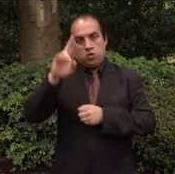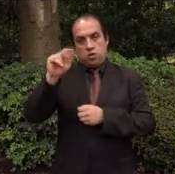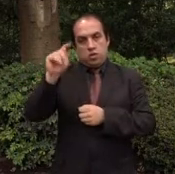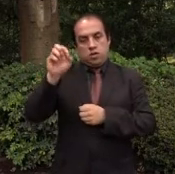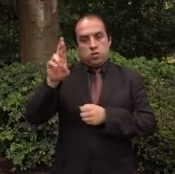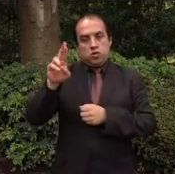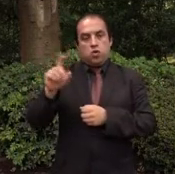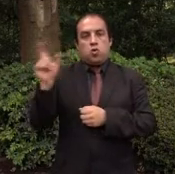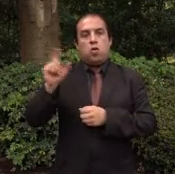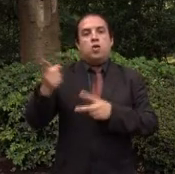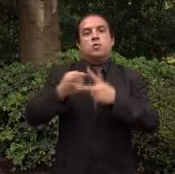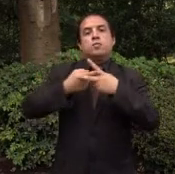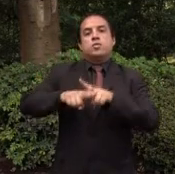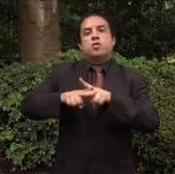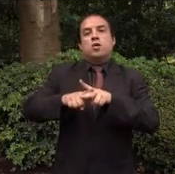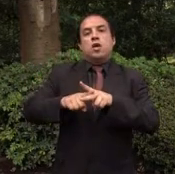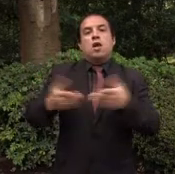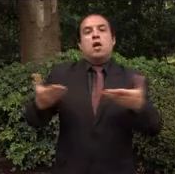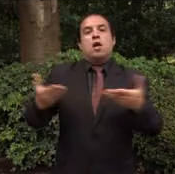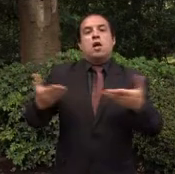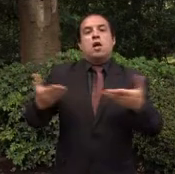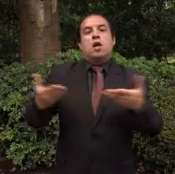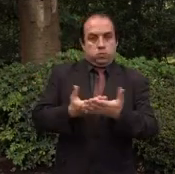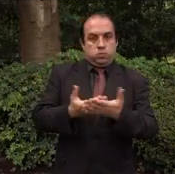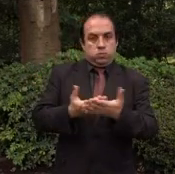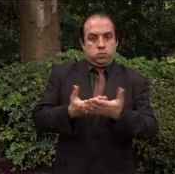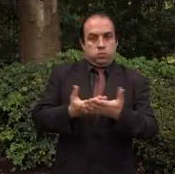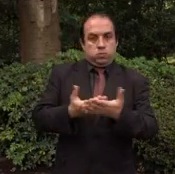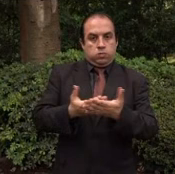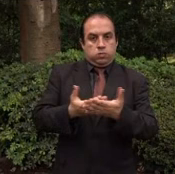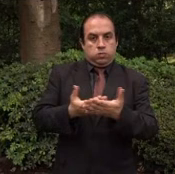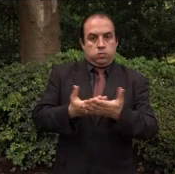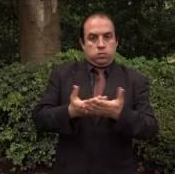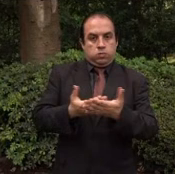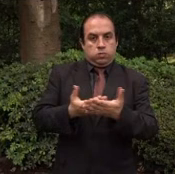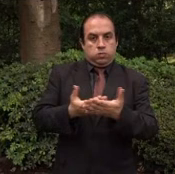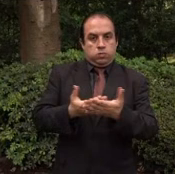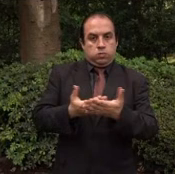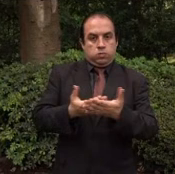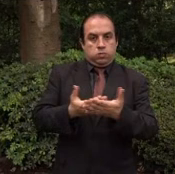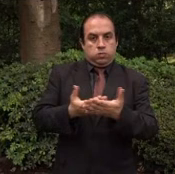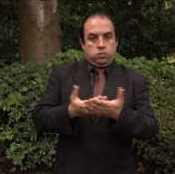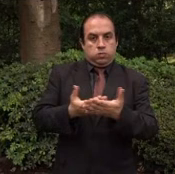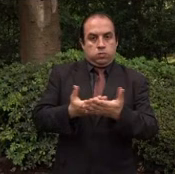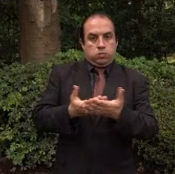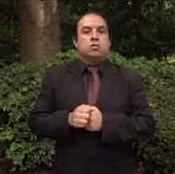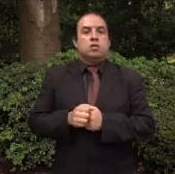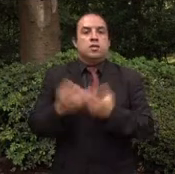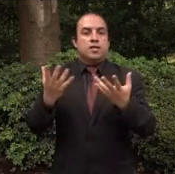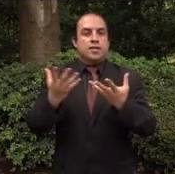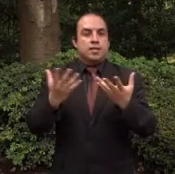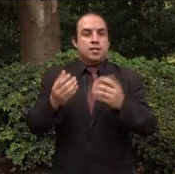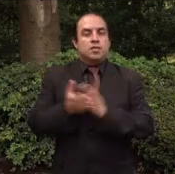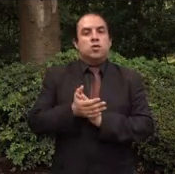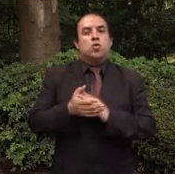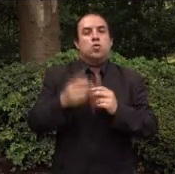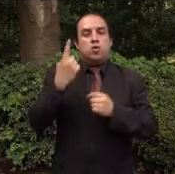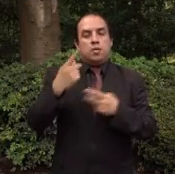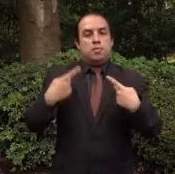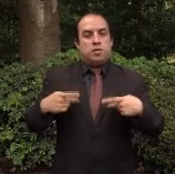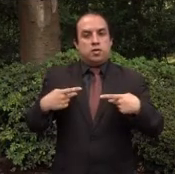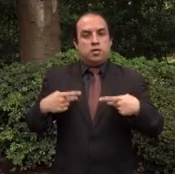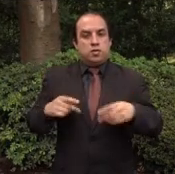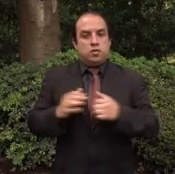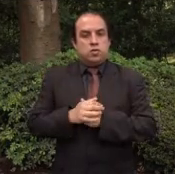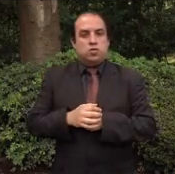hasta la fecha. El Consejo Rector fue formado como una figura de gobernabilidad del bosque por el hoy presidente de la